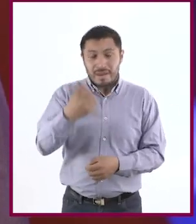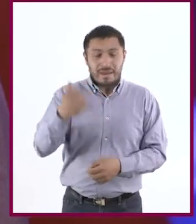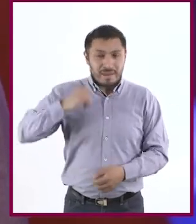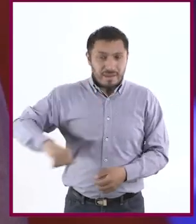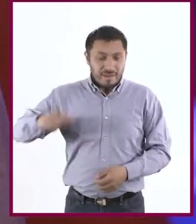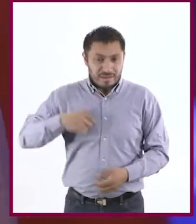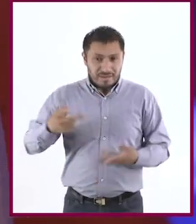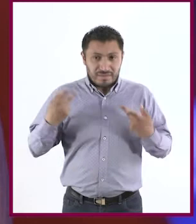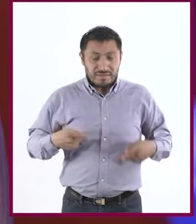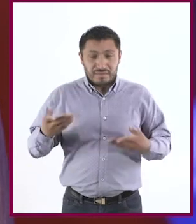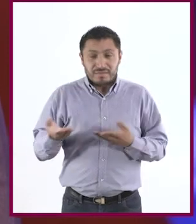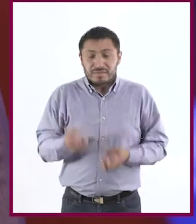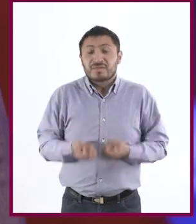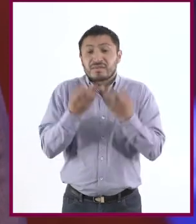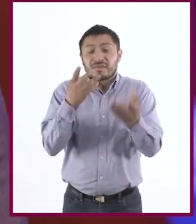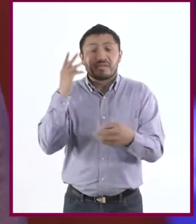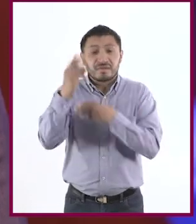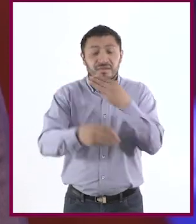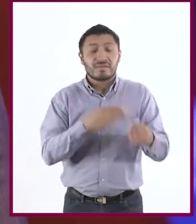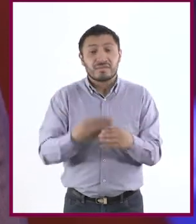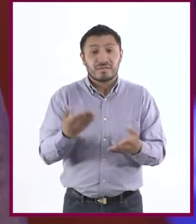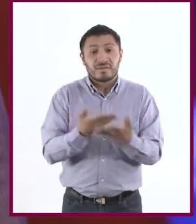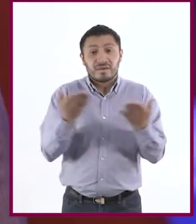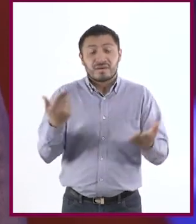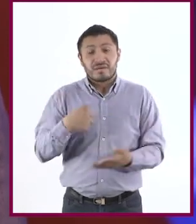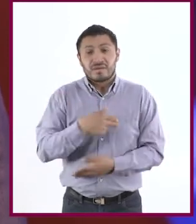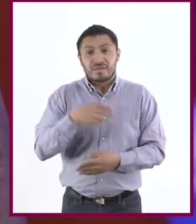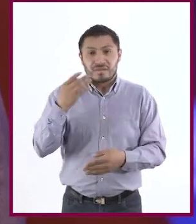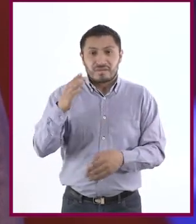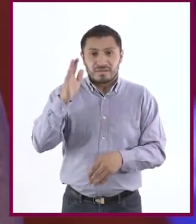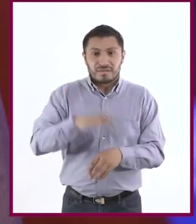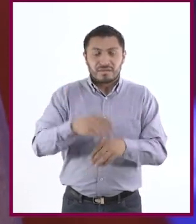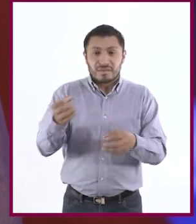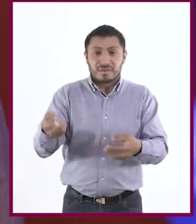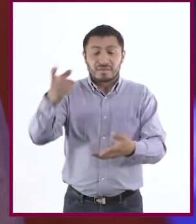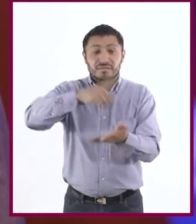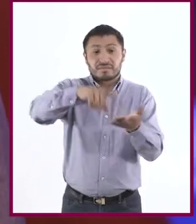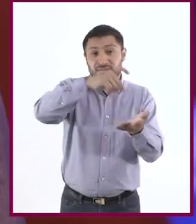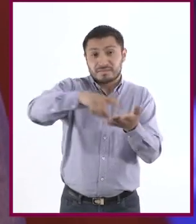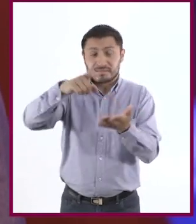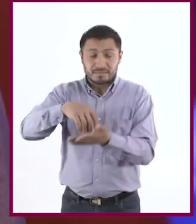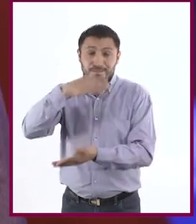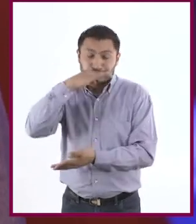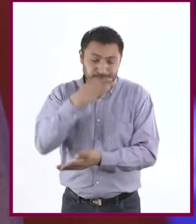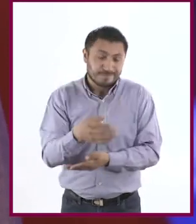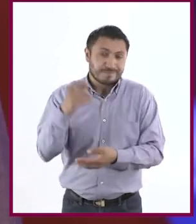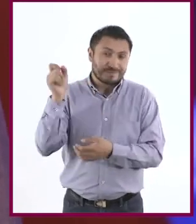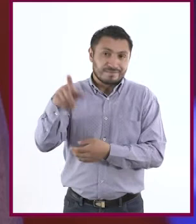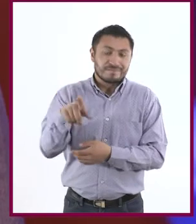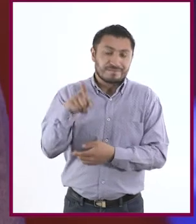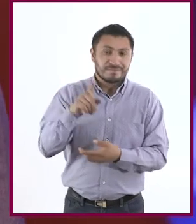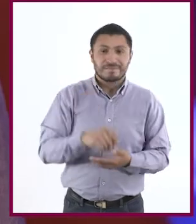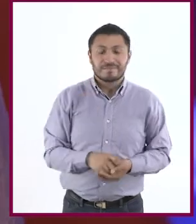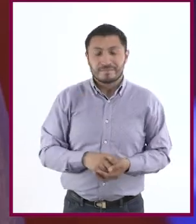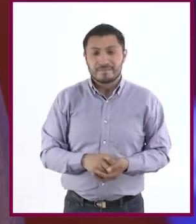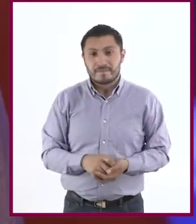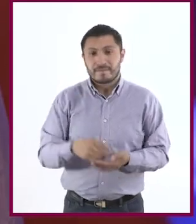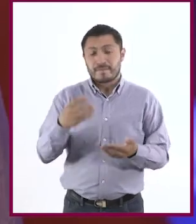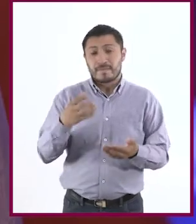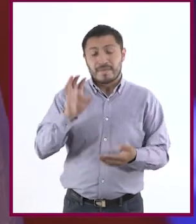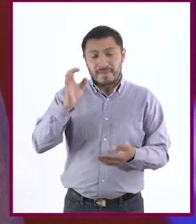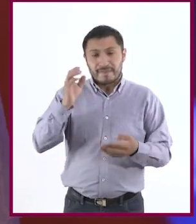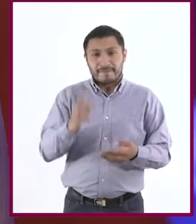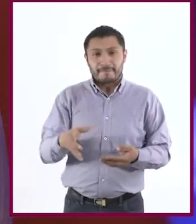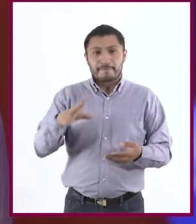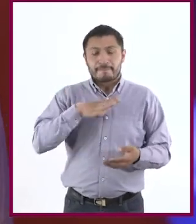ancestros quienes lo compartieron al mundo, somos ahora el principal país importador de este grano, según datos oficiales de la CEDAR. Al estar expuestos